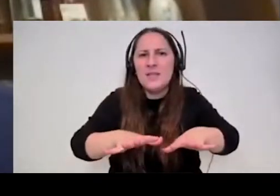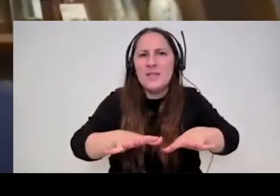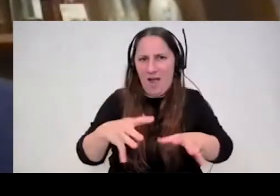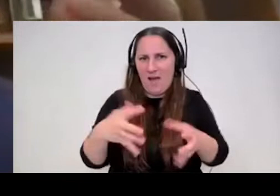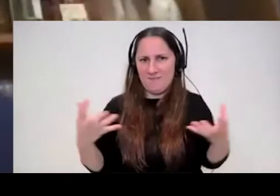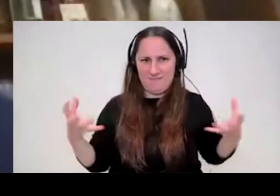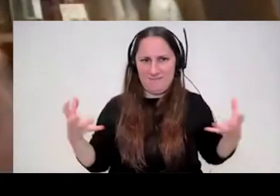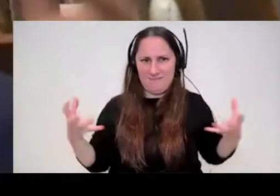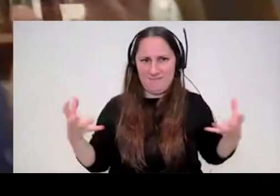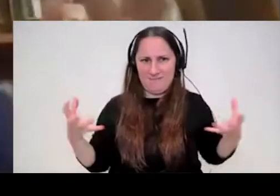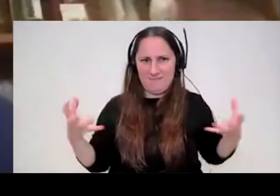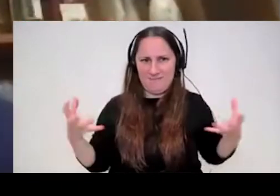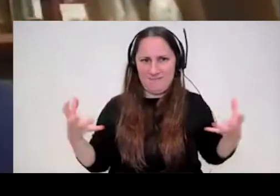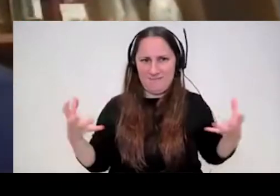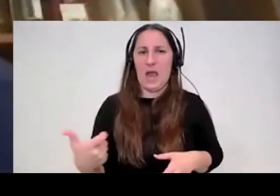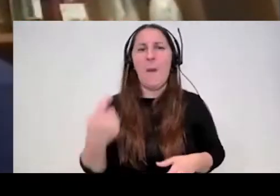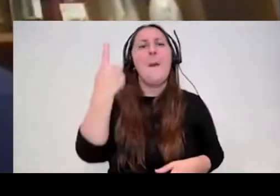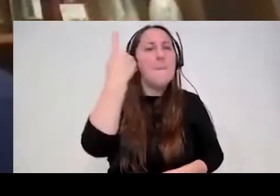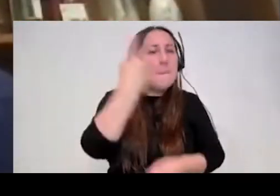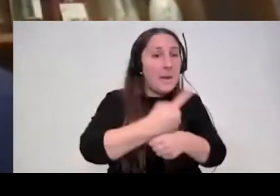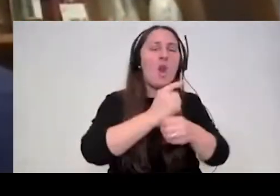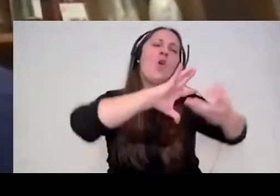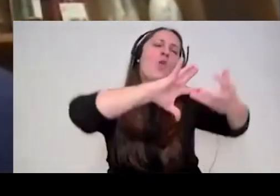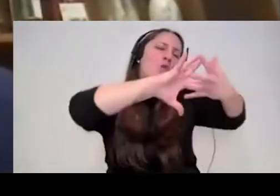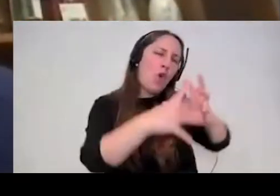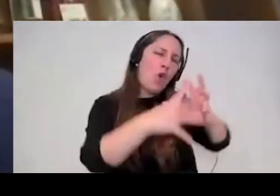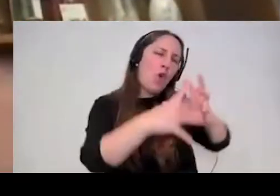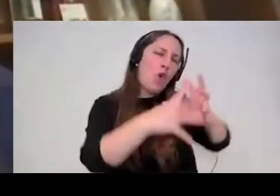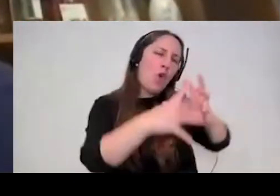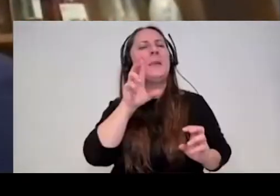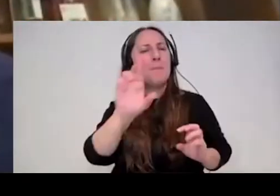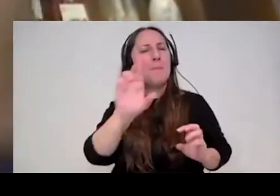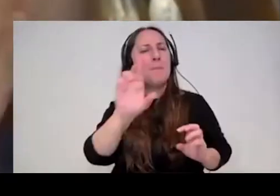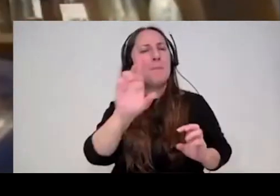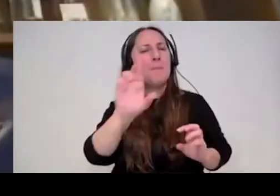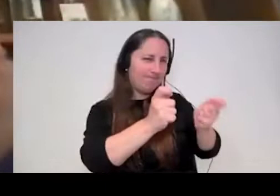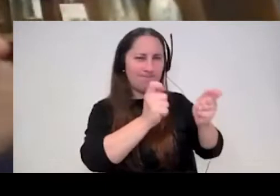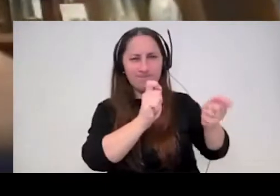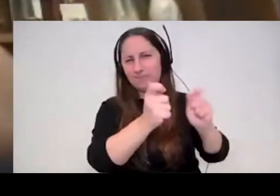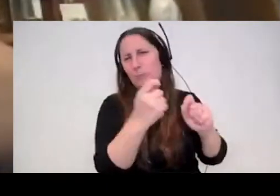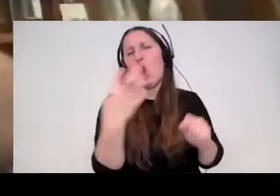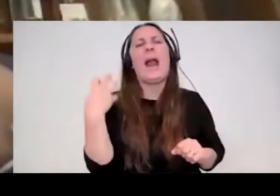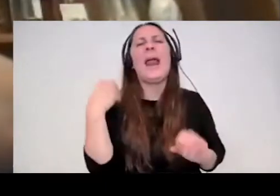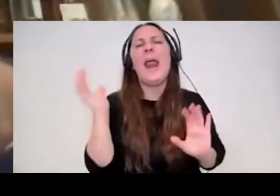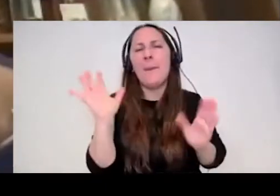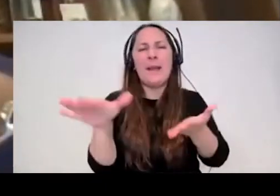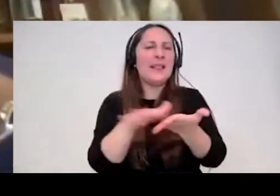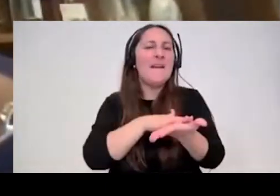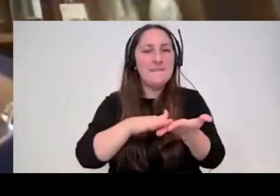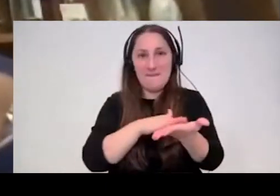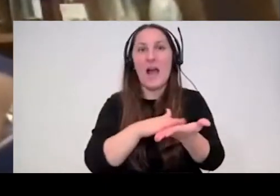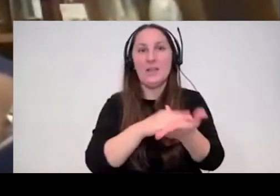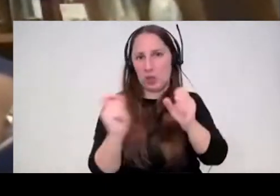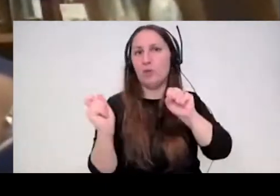uno ve las formas y tipos, que con alguna variante son los lineamientos generales, básicos, para